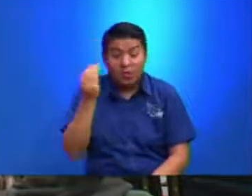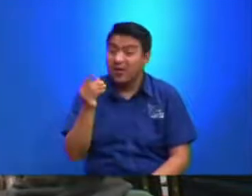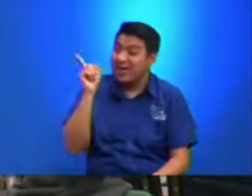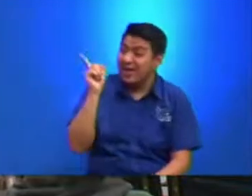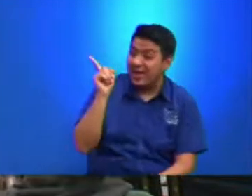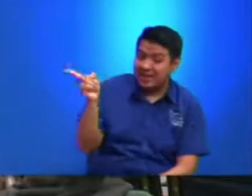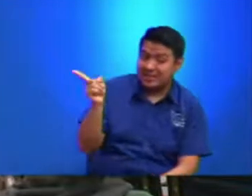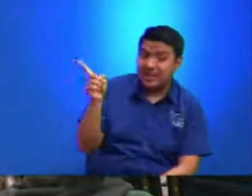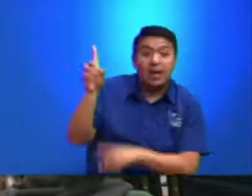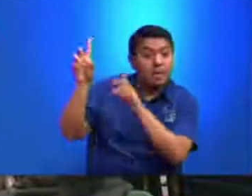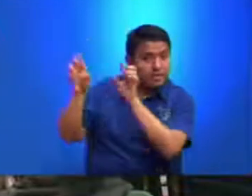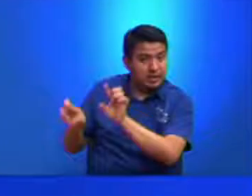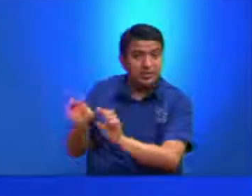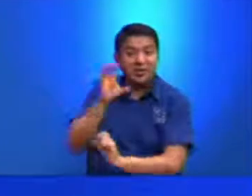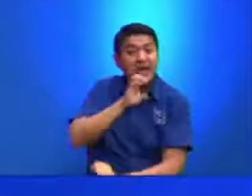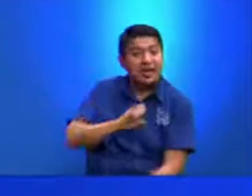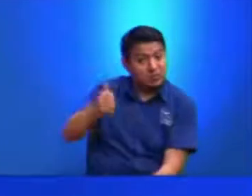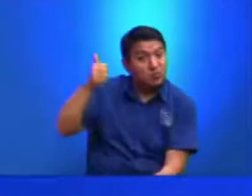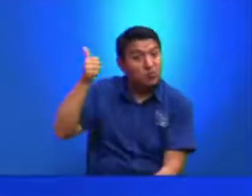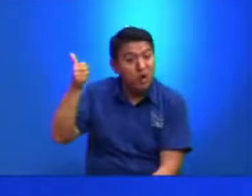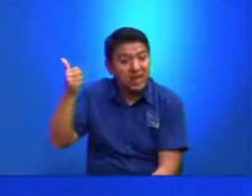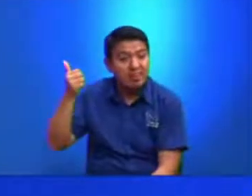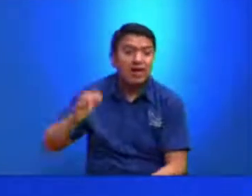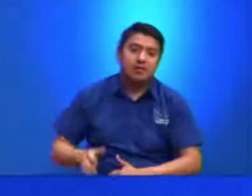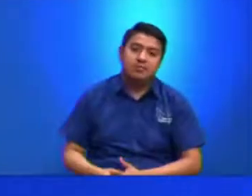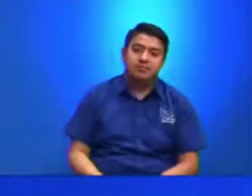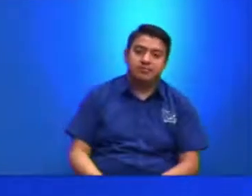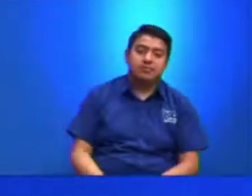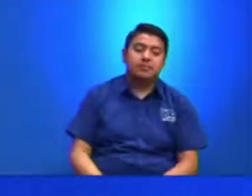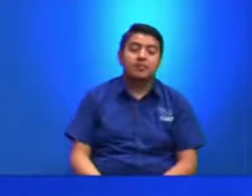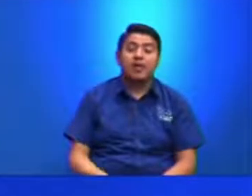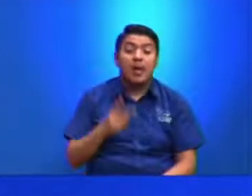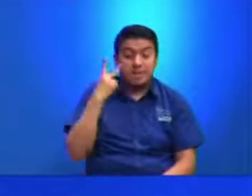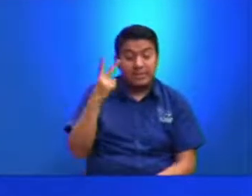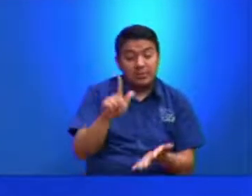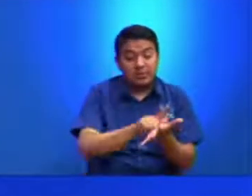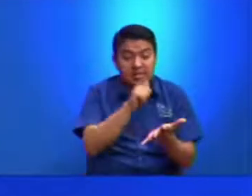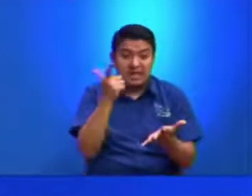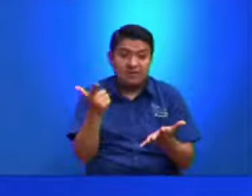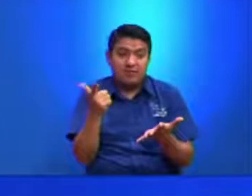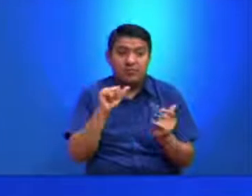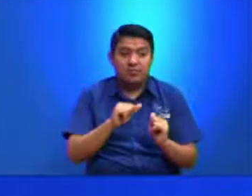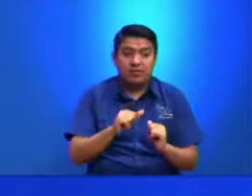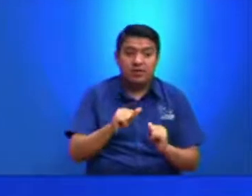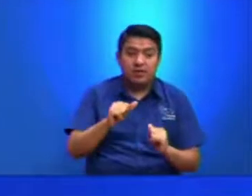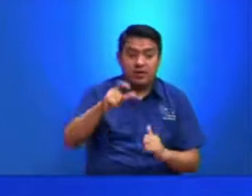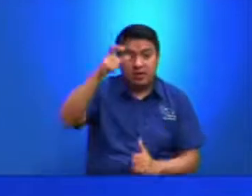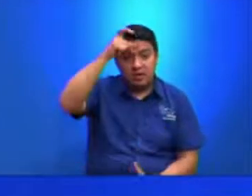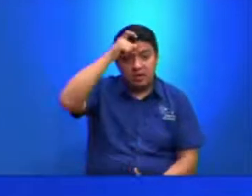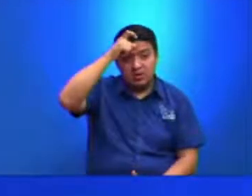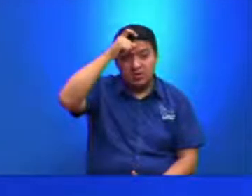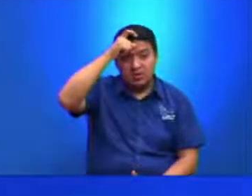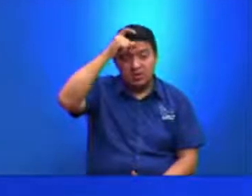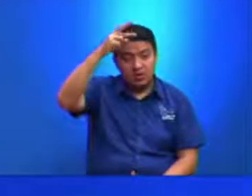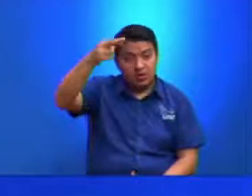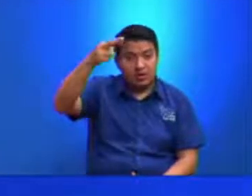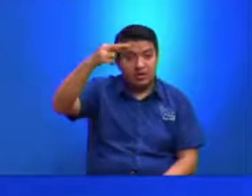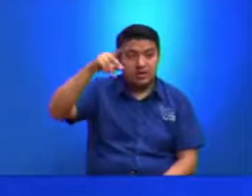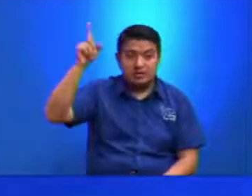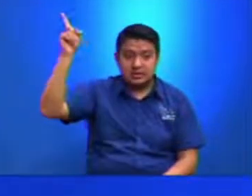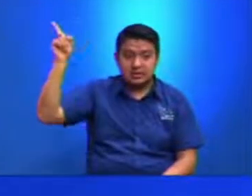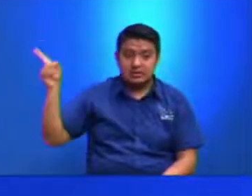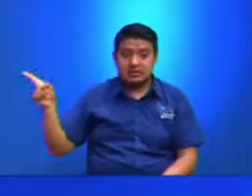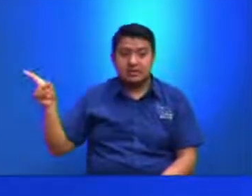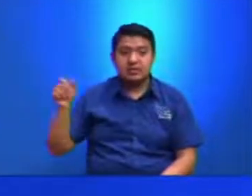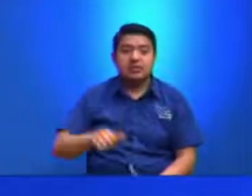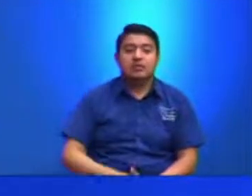Mire pues, segundo libro de Crónicas, capítulo 24, verso 17. Por eso tan dura la sentencia, ¿verdad? Y esto seca